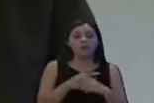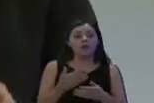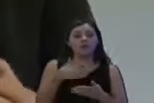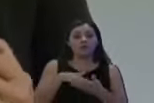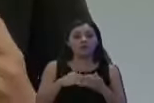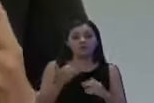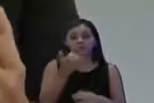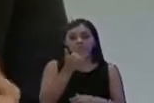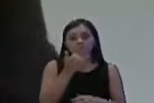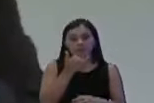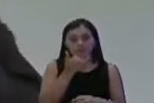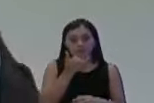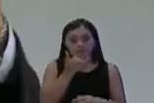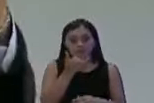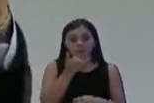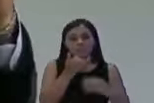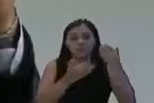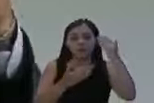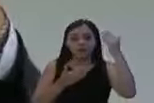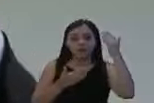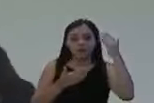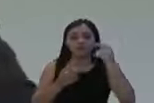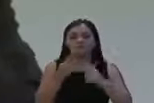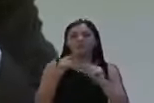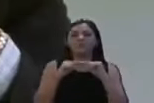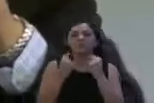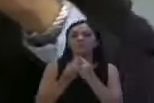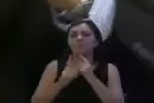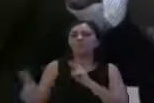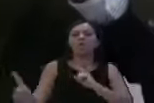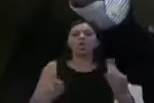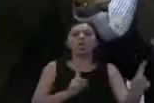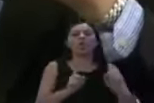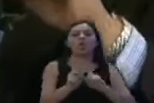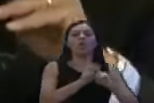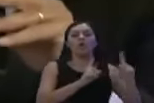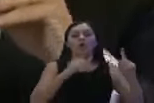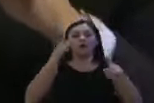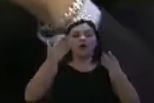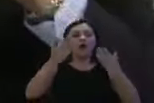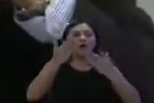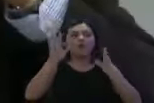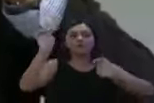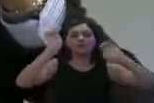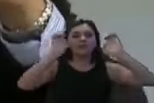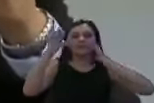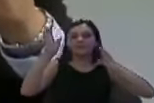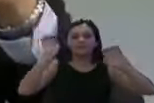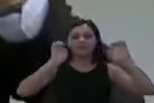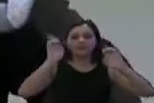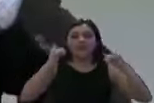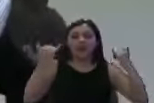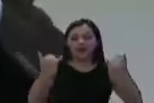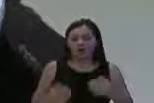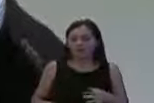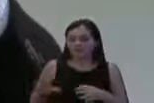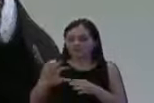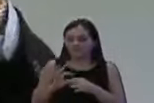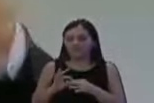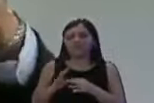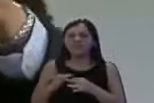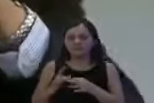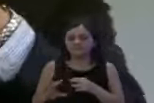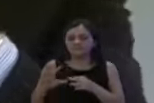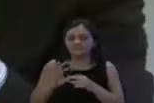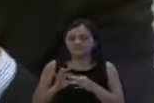que ya es una nueva estrategia ya no son los grupos aislados que no saben qué hacer sino que actúan articuladamente Los lazos los nebot